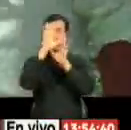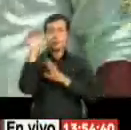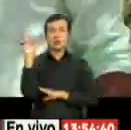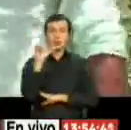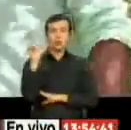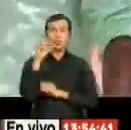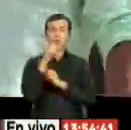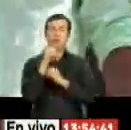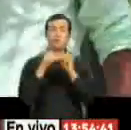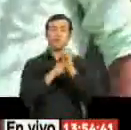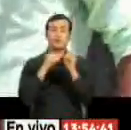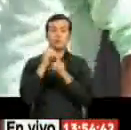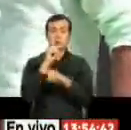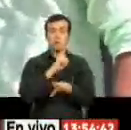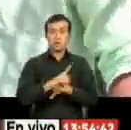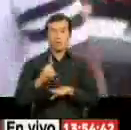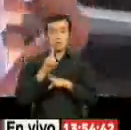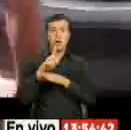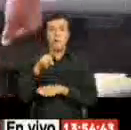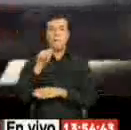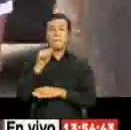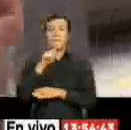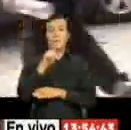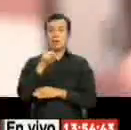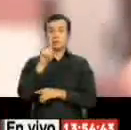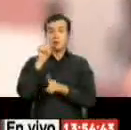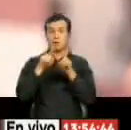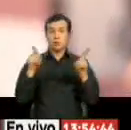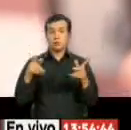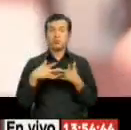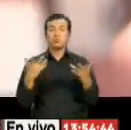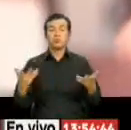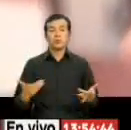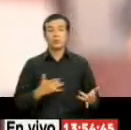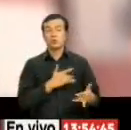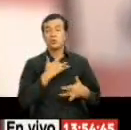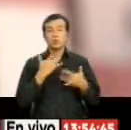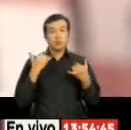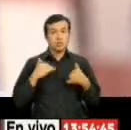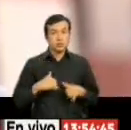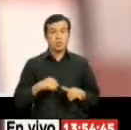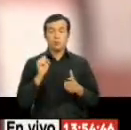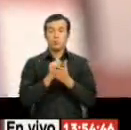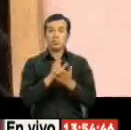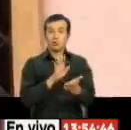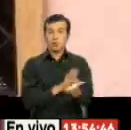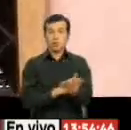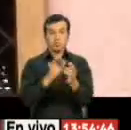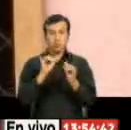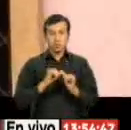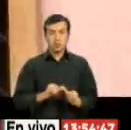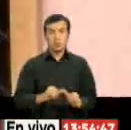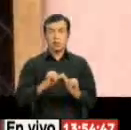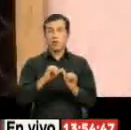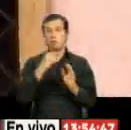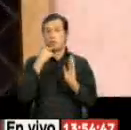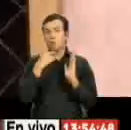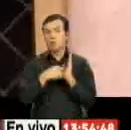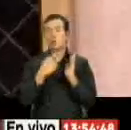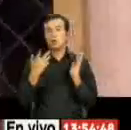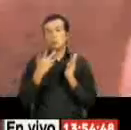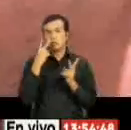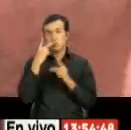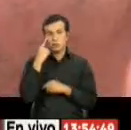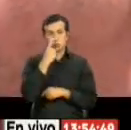lunes en las oficinas del directivo esteban paz algunos de ellos esperanzados por continuar el proyecto algo como las del central horacio